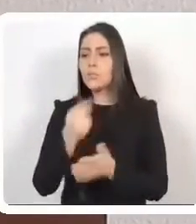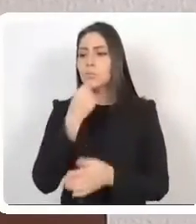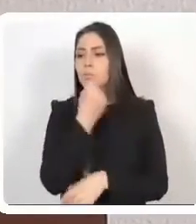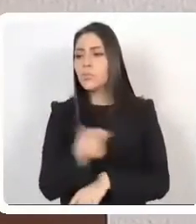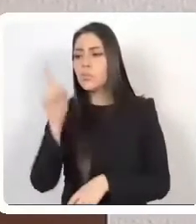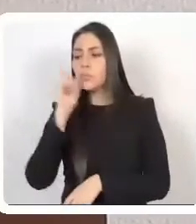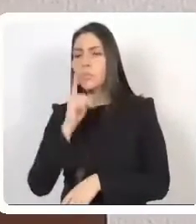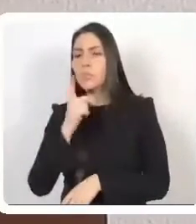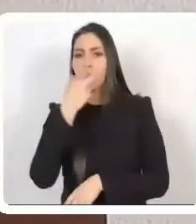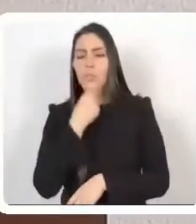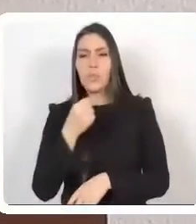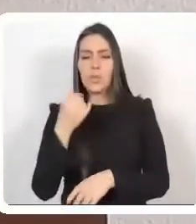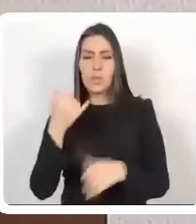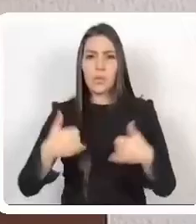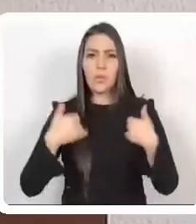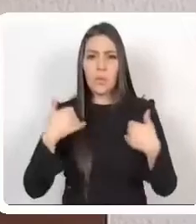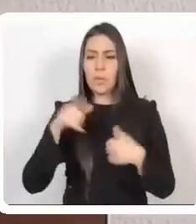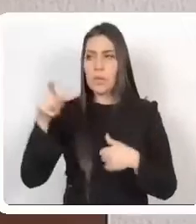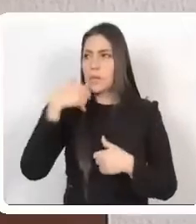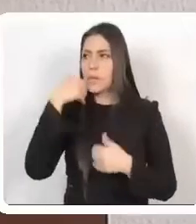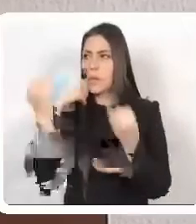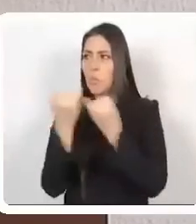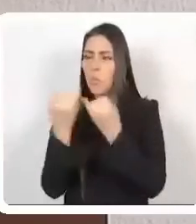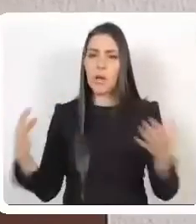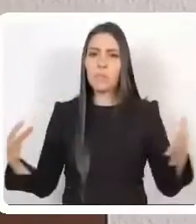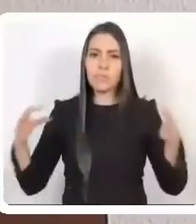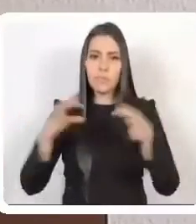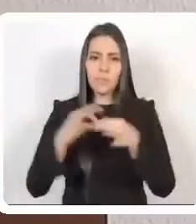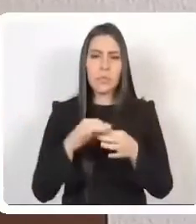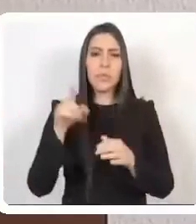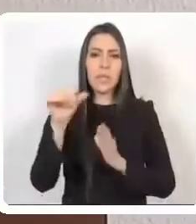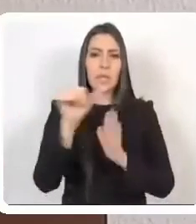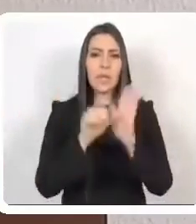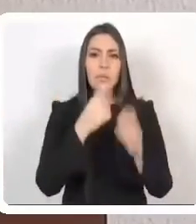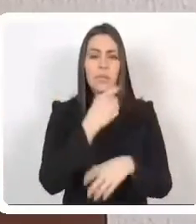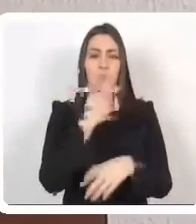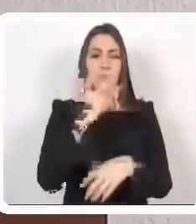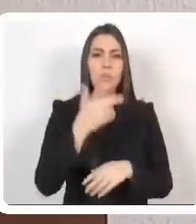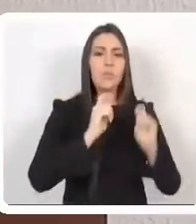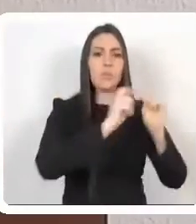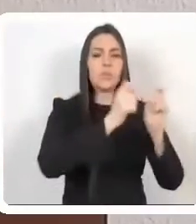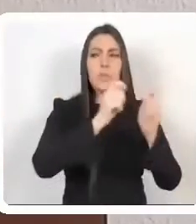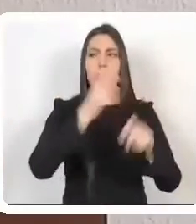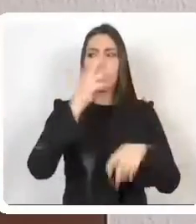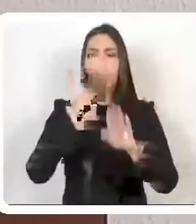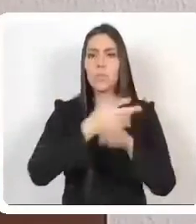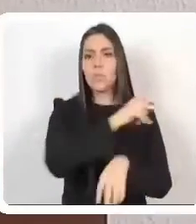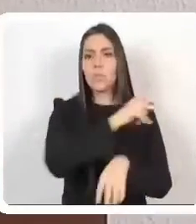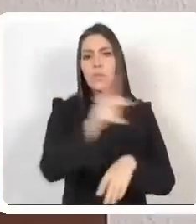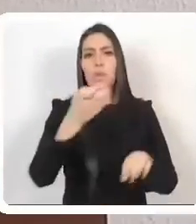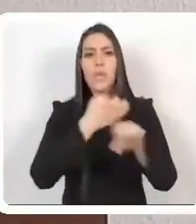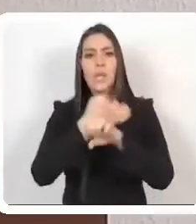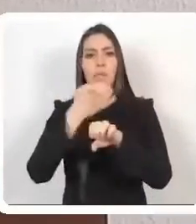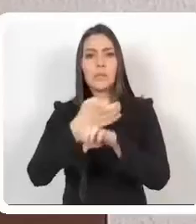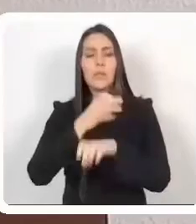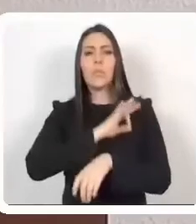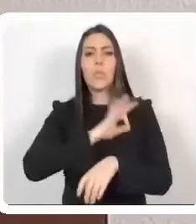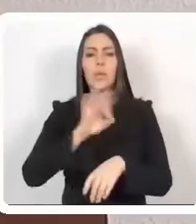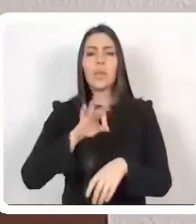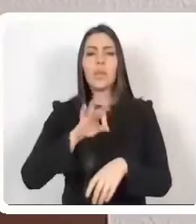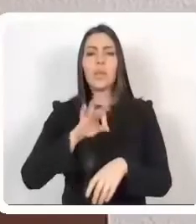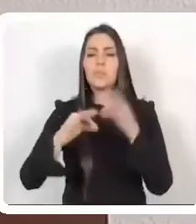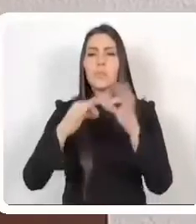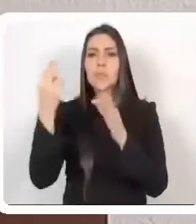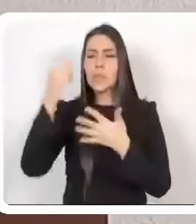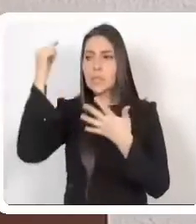su artículo 105 encomienda a las entidades federativas disponer lo necesario para actualizar su legislación y en